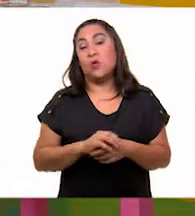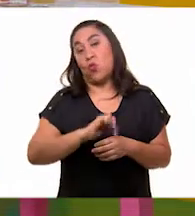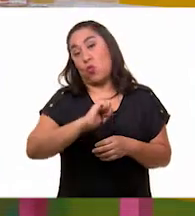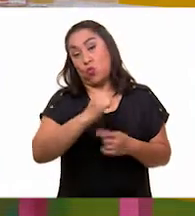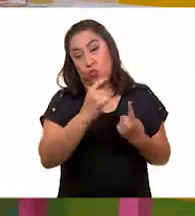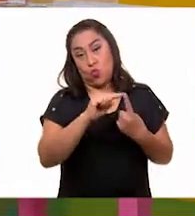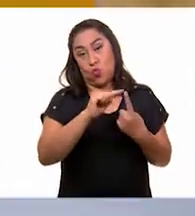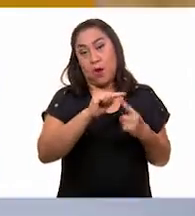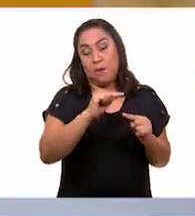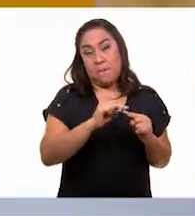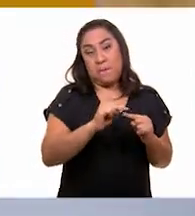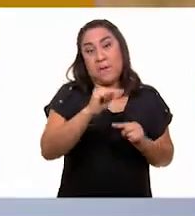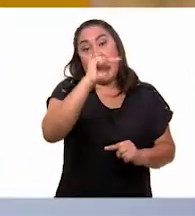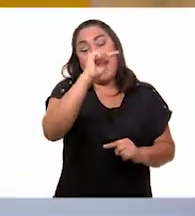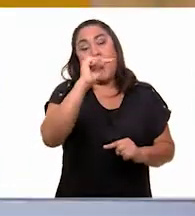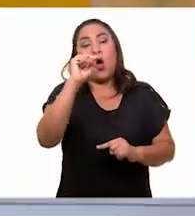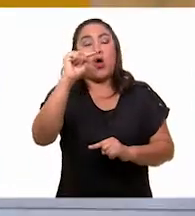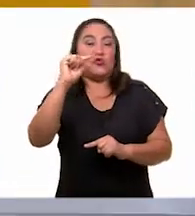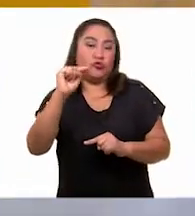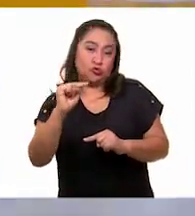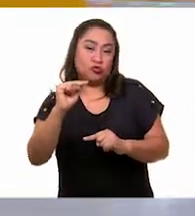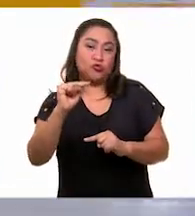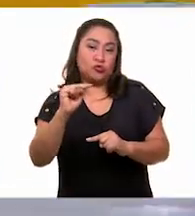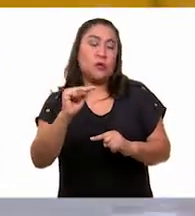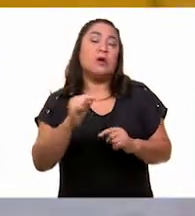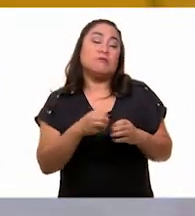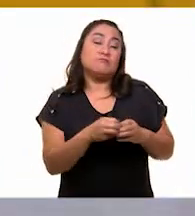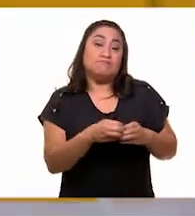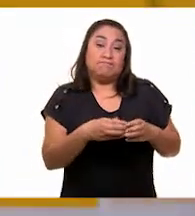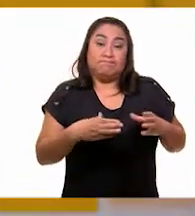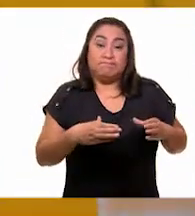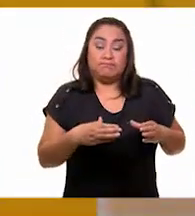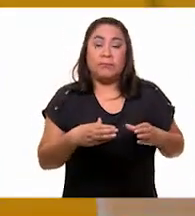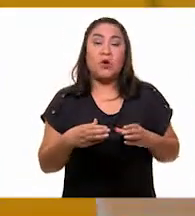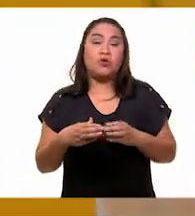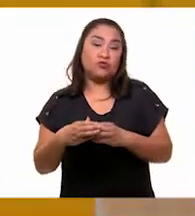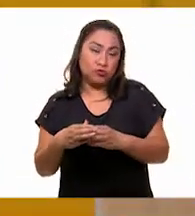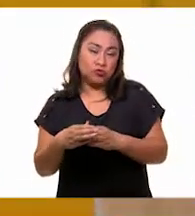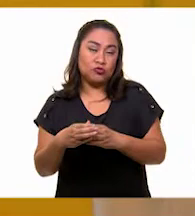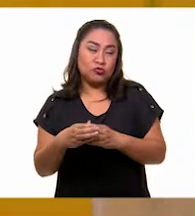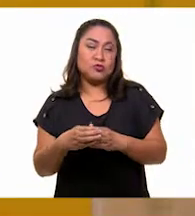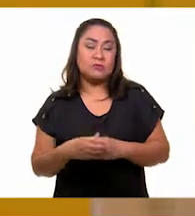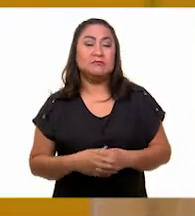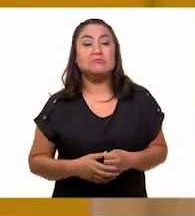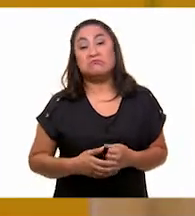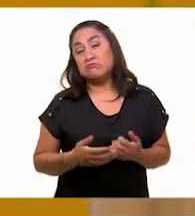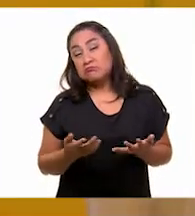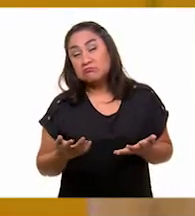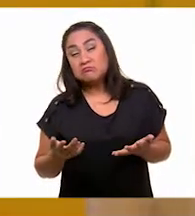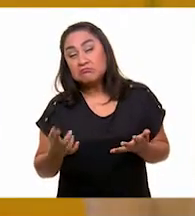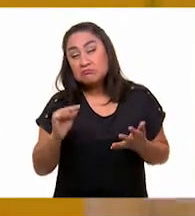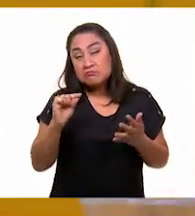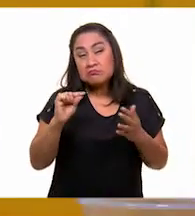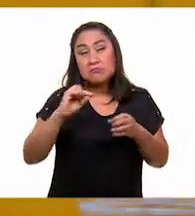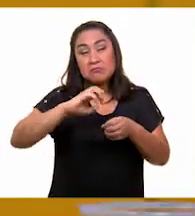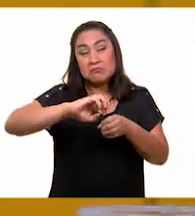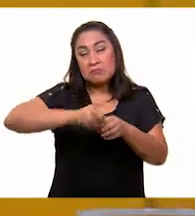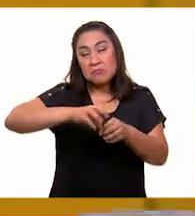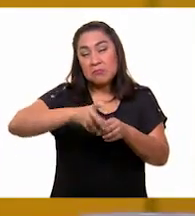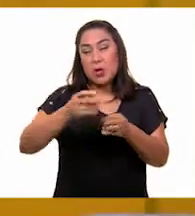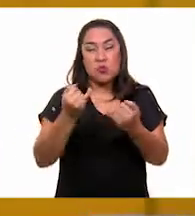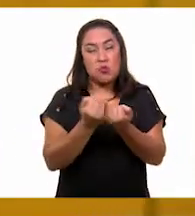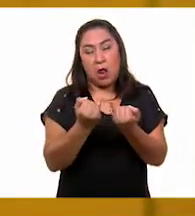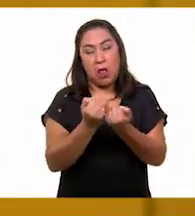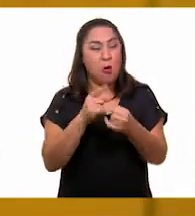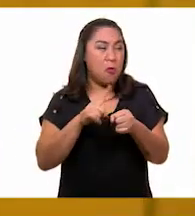la otra y otra es un poco más ancha que la otra. Y las dos tienen más o menos la misma tapa, cuando menos es del